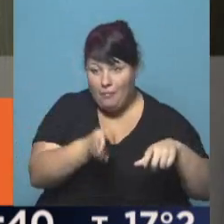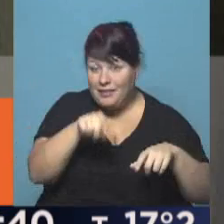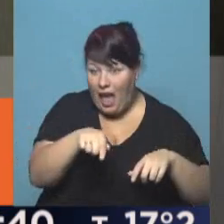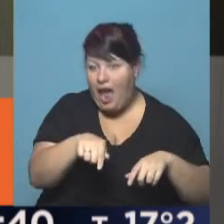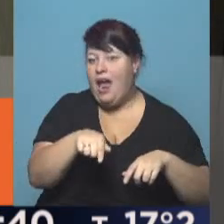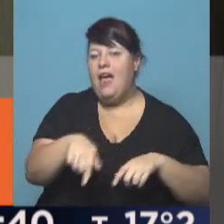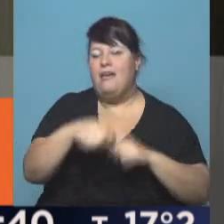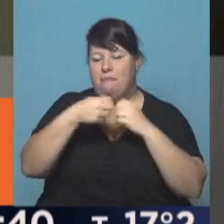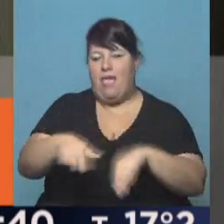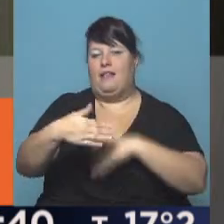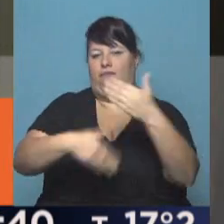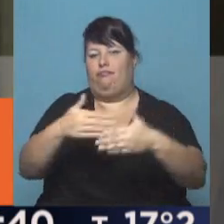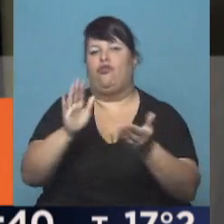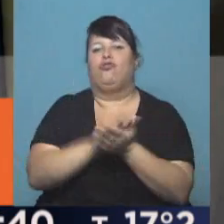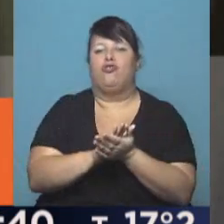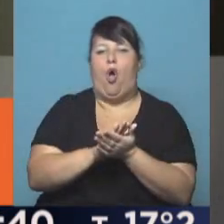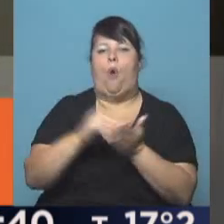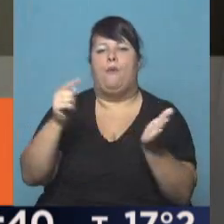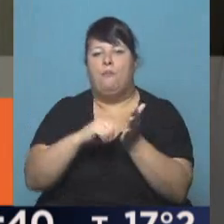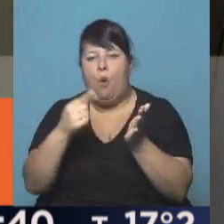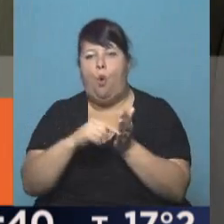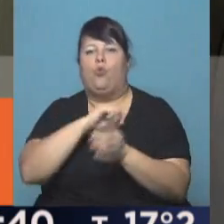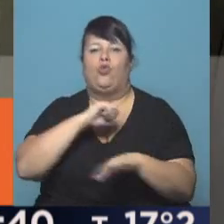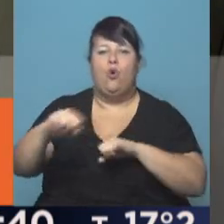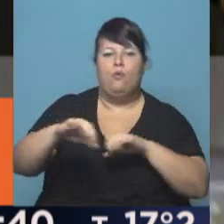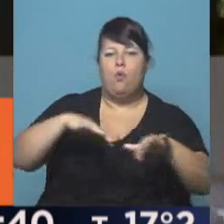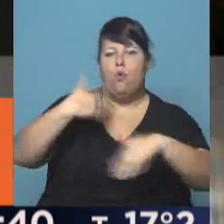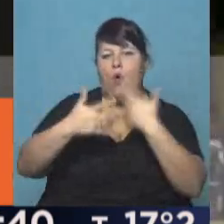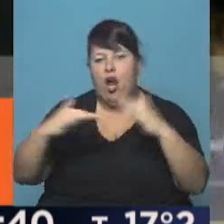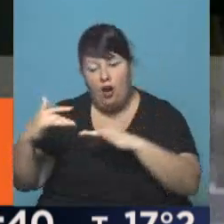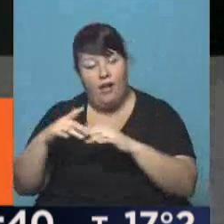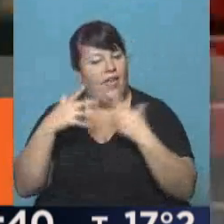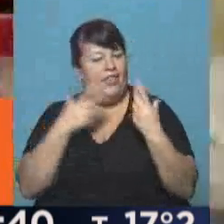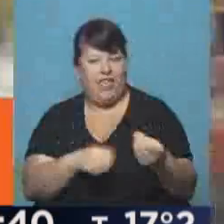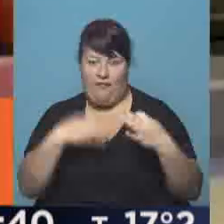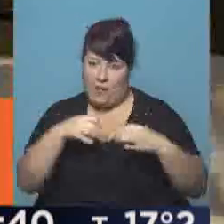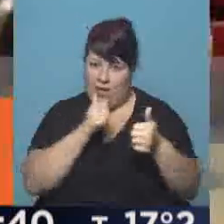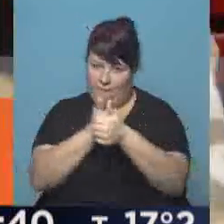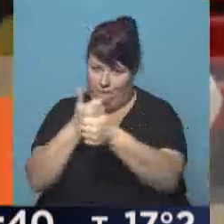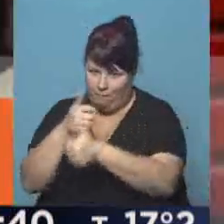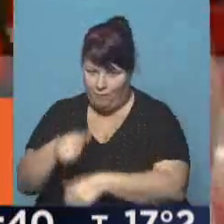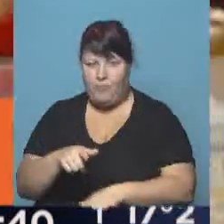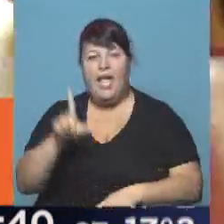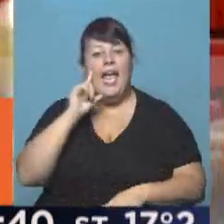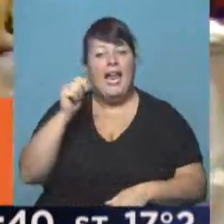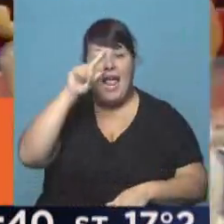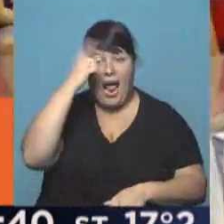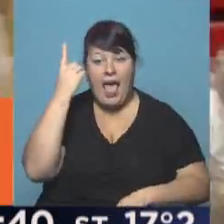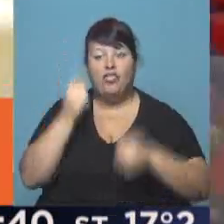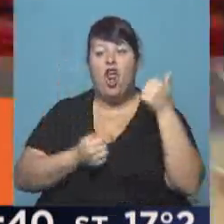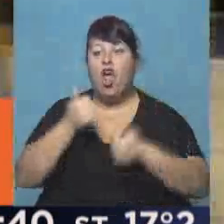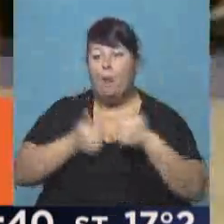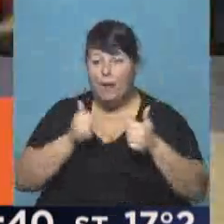que lleva la iniciativa en cuanto a la anotación y a la creación de juego, tenemos que defenderlo muy bien a ellos. La Liga Nacional es una